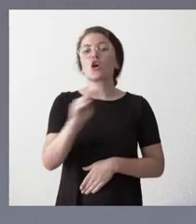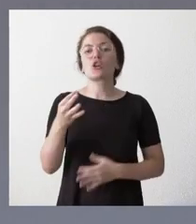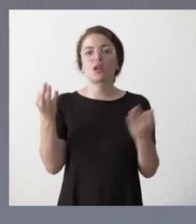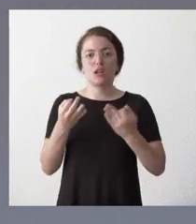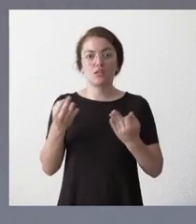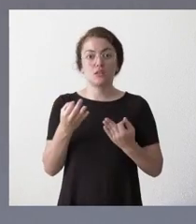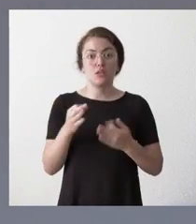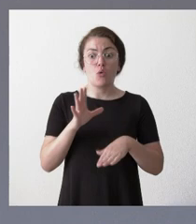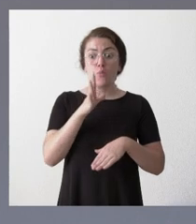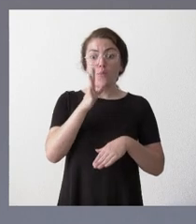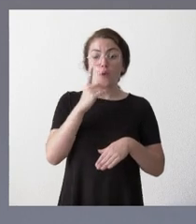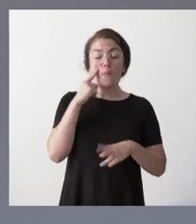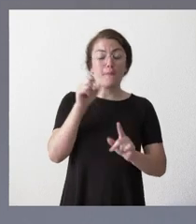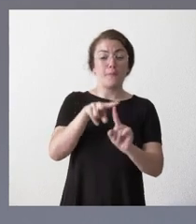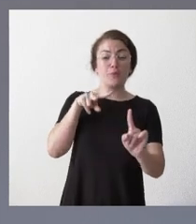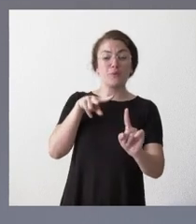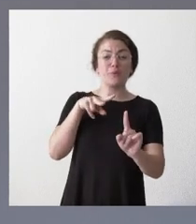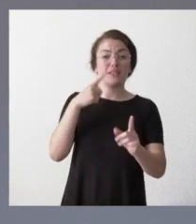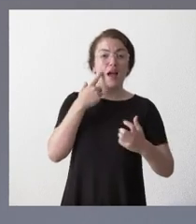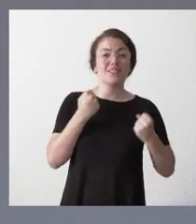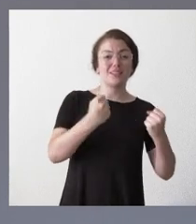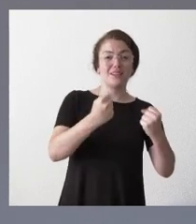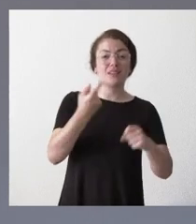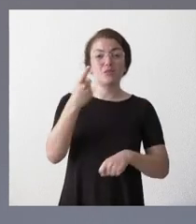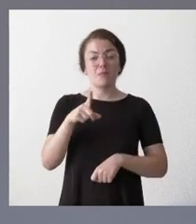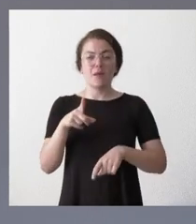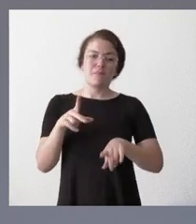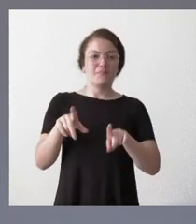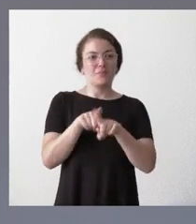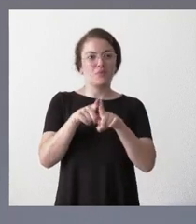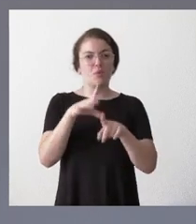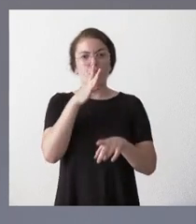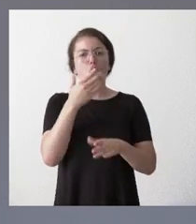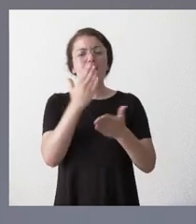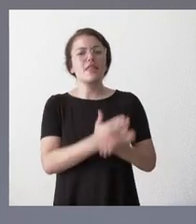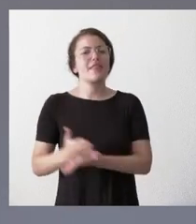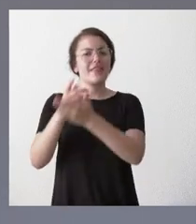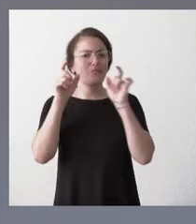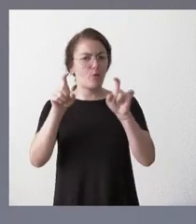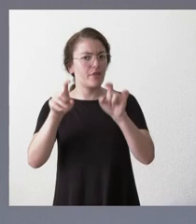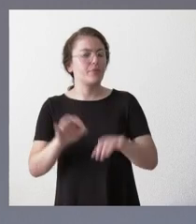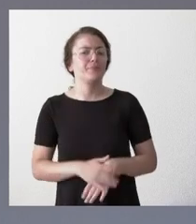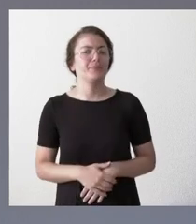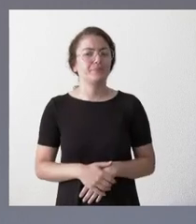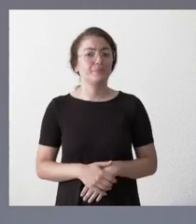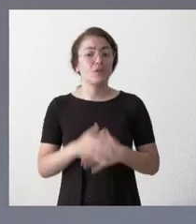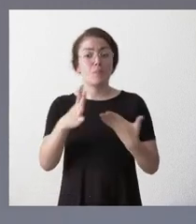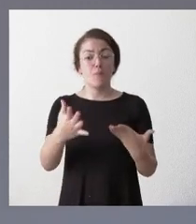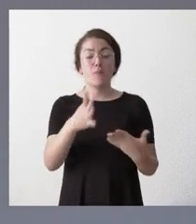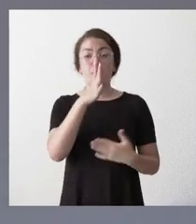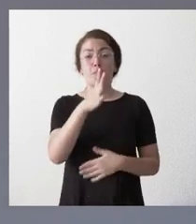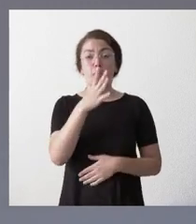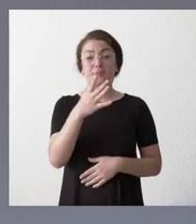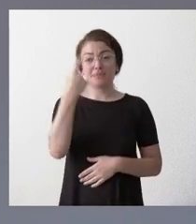vista sanitario como desde el punto de vista educativo. Sobre todo, hay que tener en cuenta que estos menores, a partir del